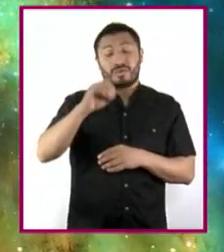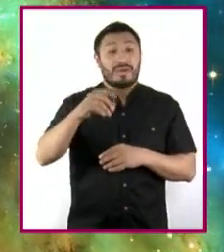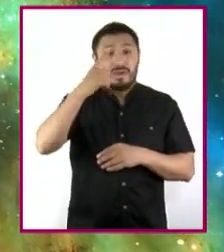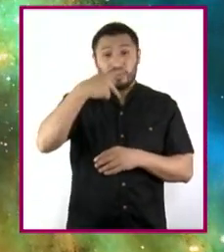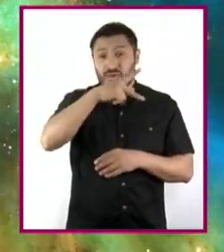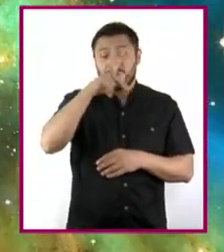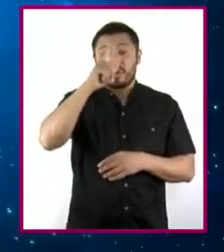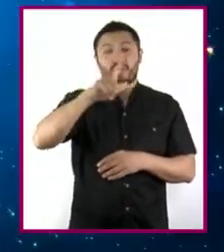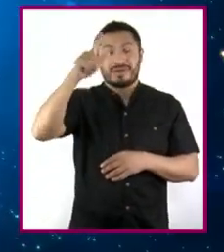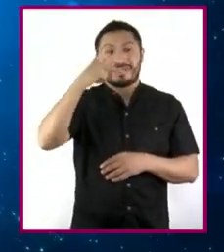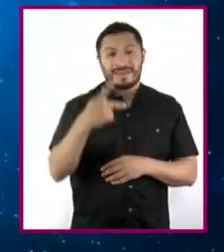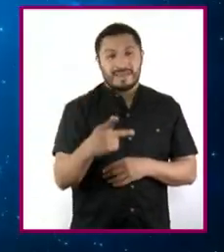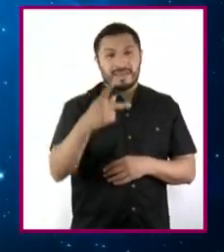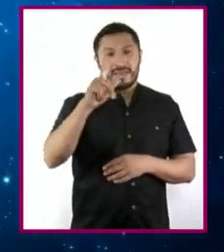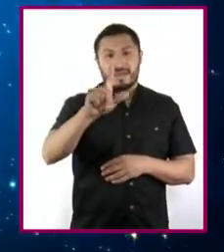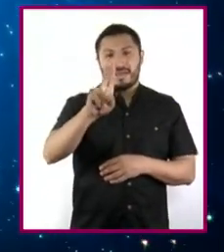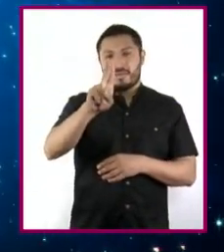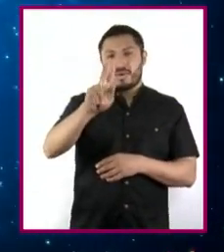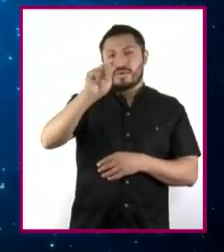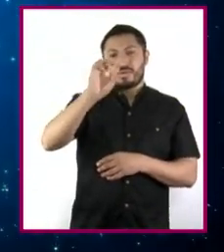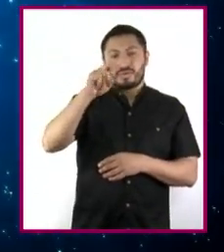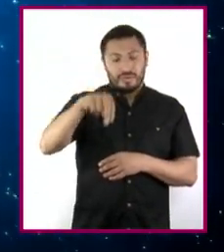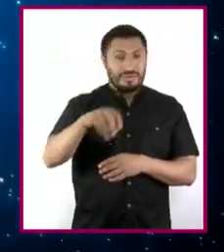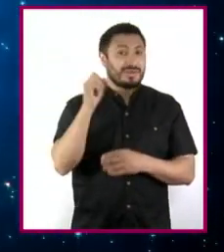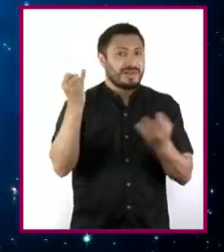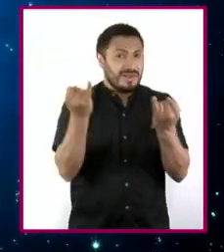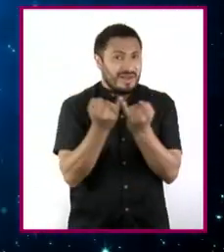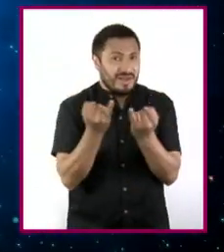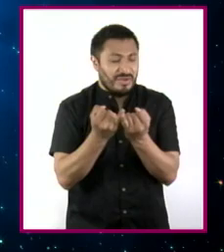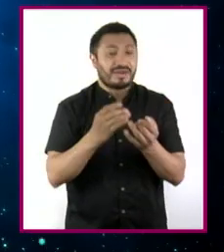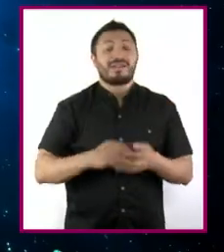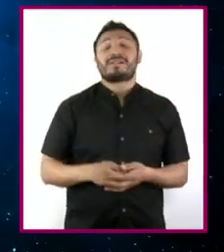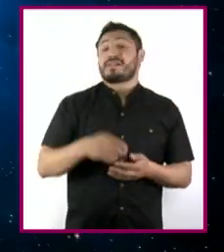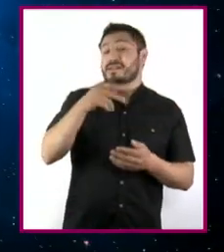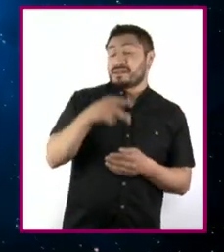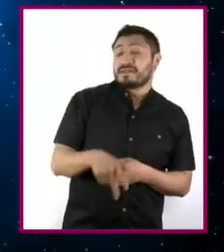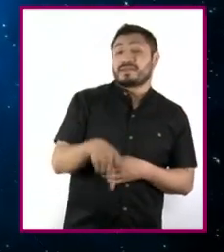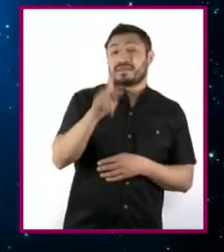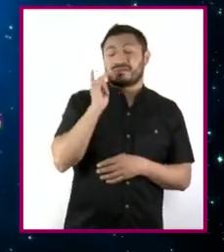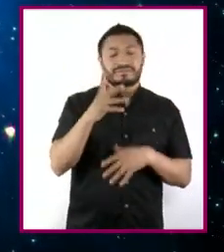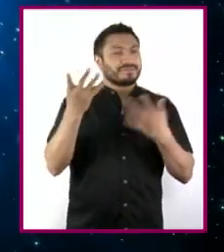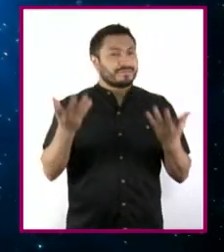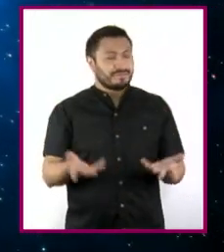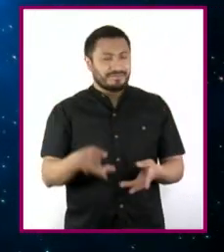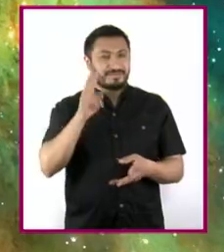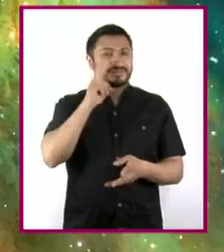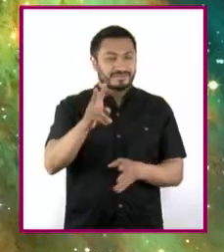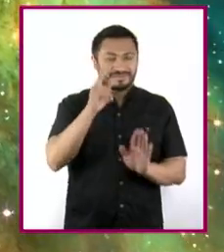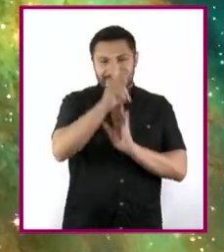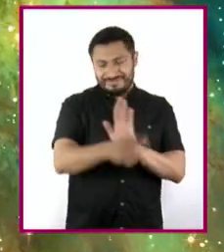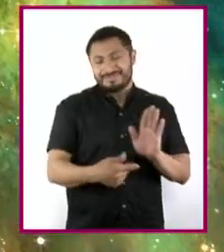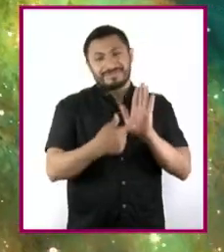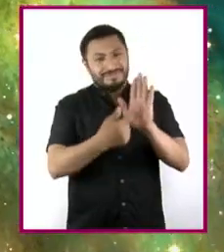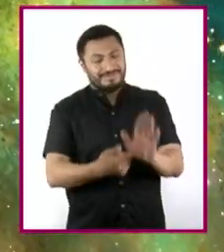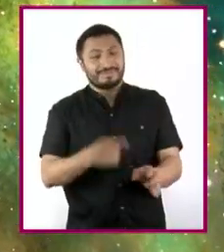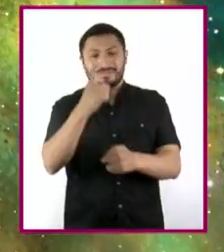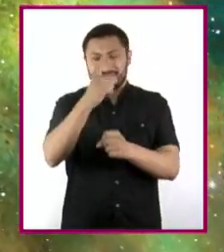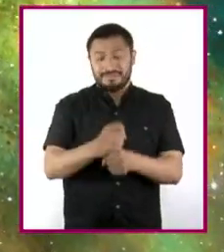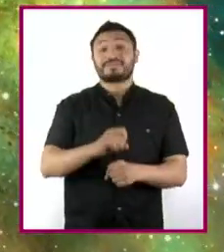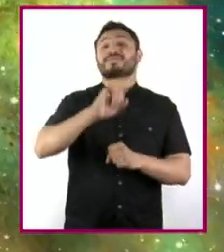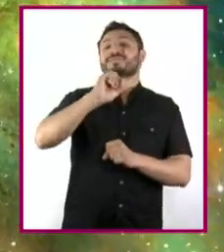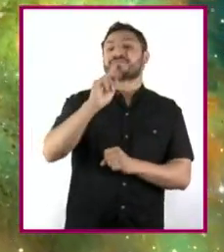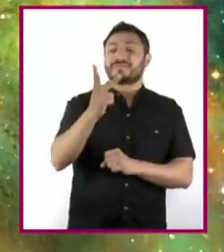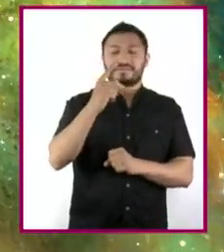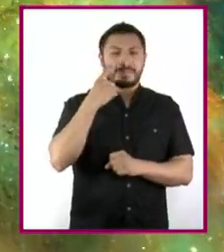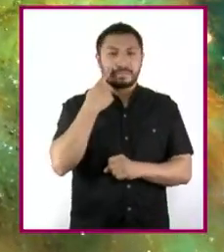qué hay de Plutón? También, Pepe. Pero, ¿qué te parece si vamos al reportaje? ¡Ah, sí, claro!